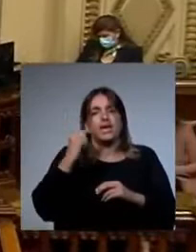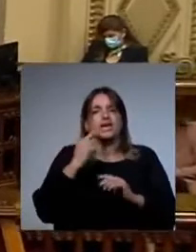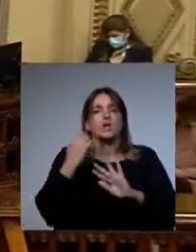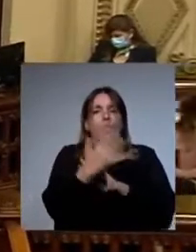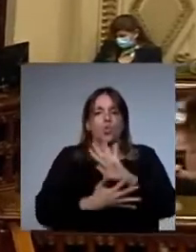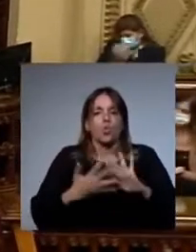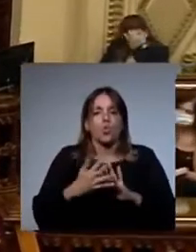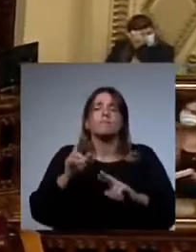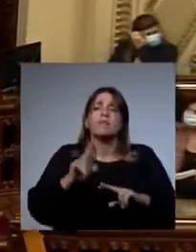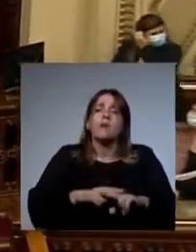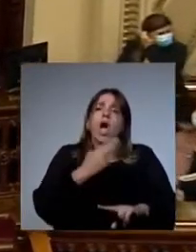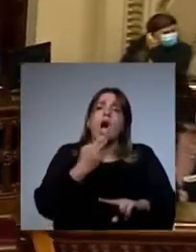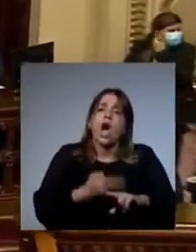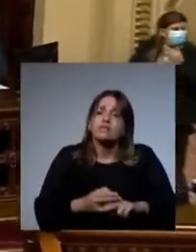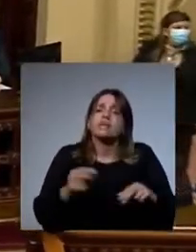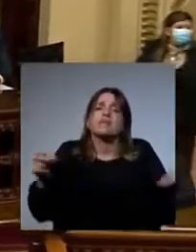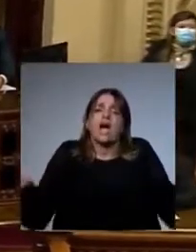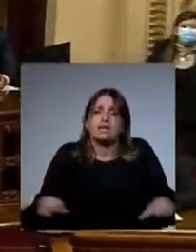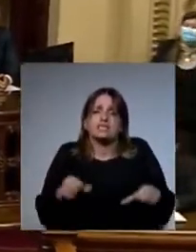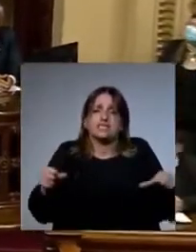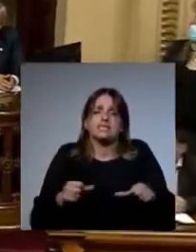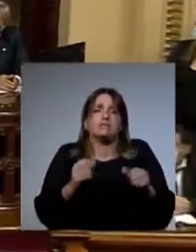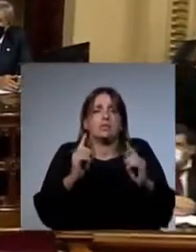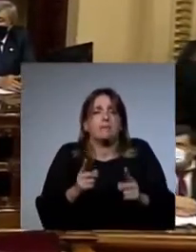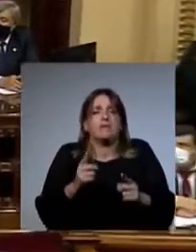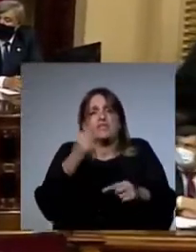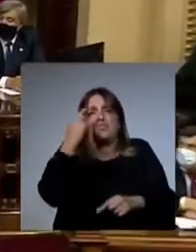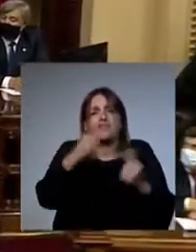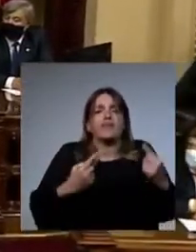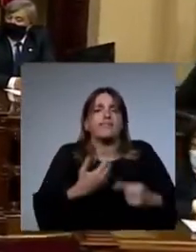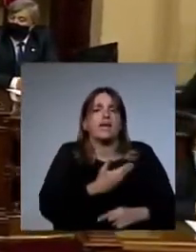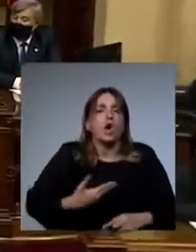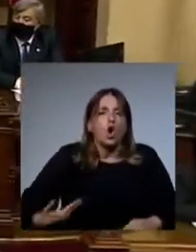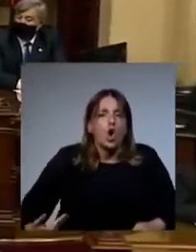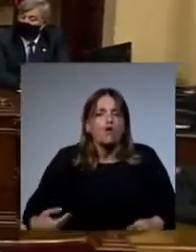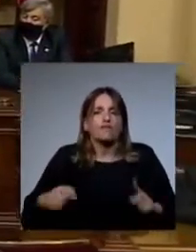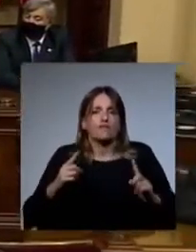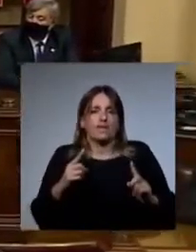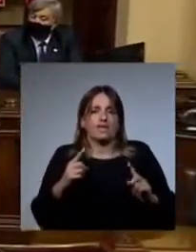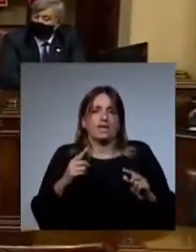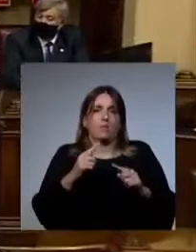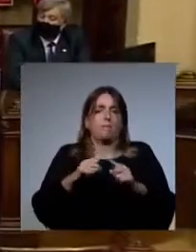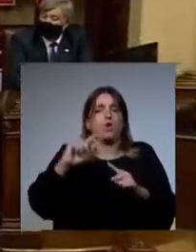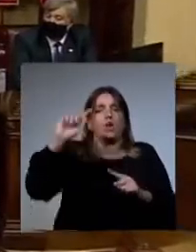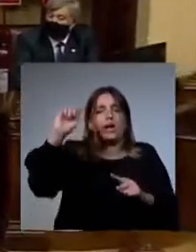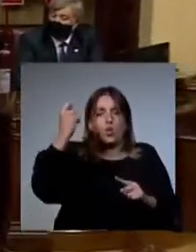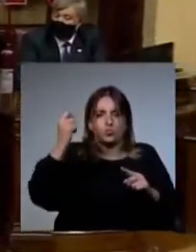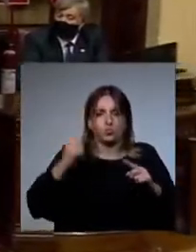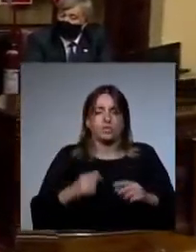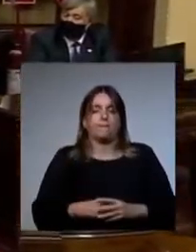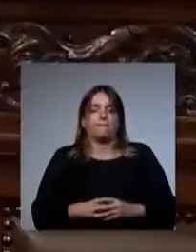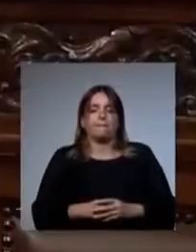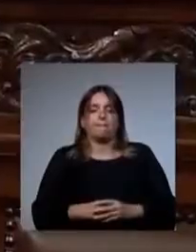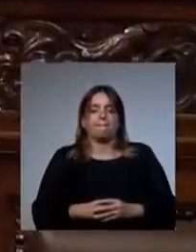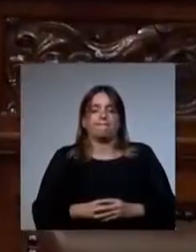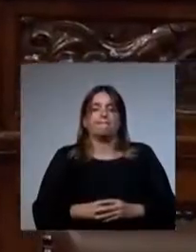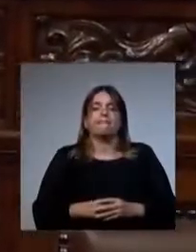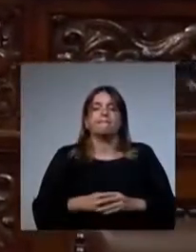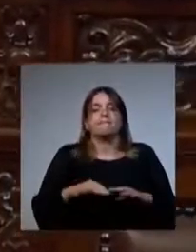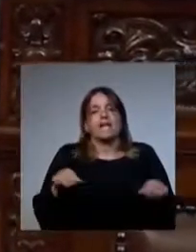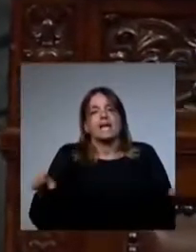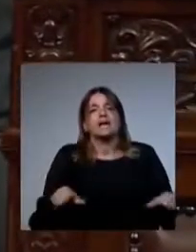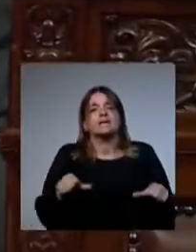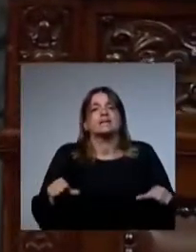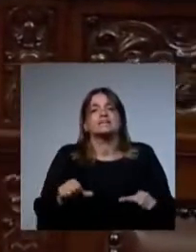Y fue de nuevo un proceso de acumulación de los distintos gobiernos a través de la UTE. Y se calcula